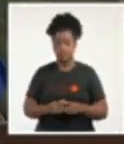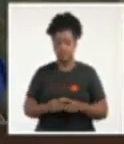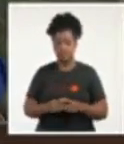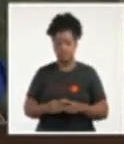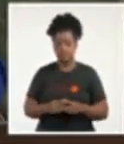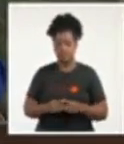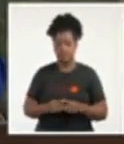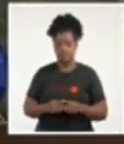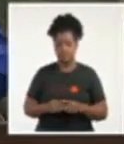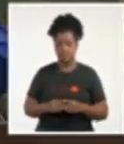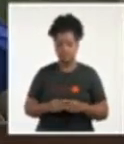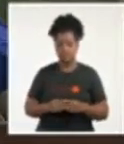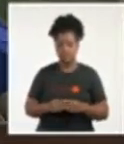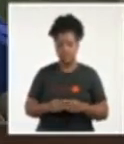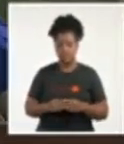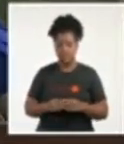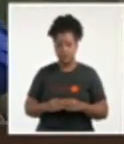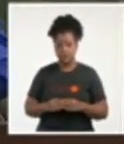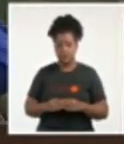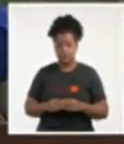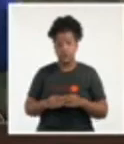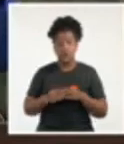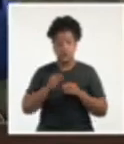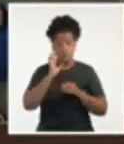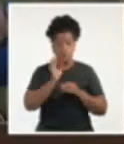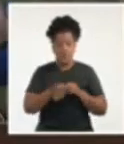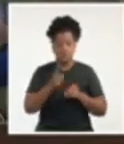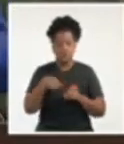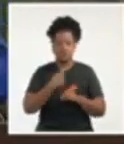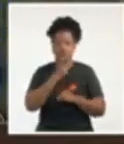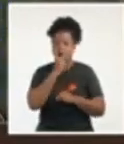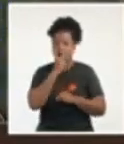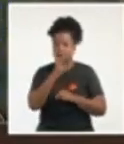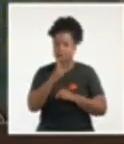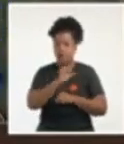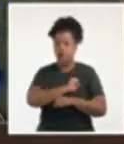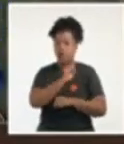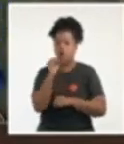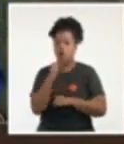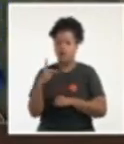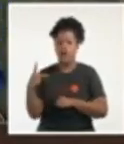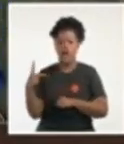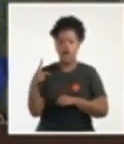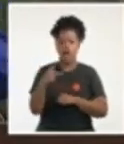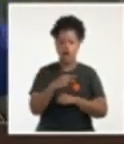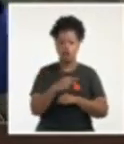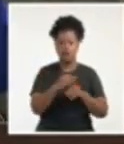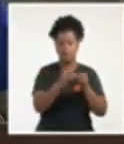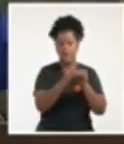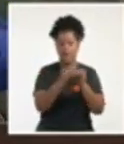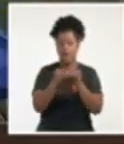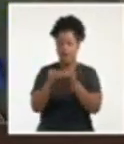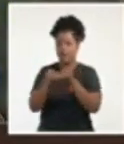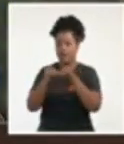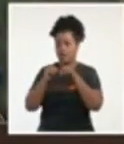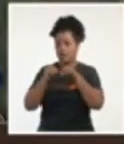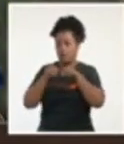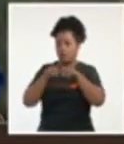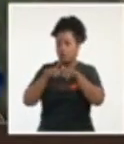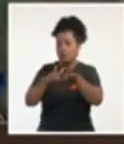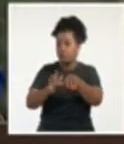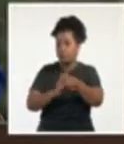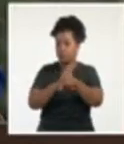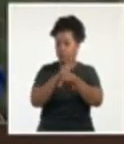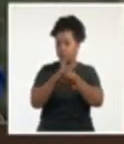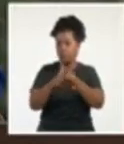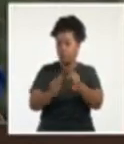Cuando llega, y entonces ahí atendíamos eso y lográbamos cortar las cadenas de transmisión, bueno, la fortaleza de todo